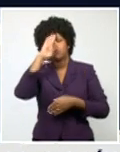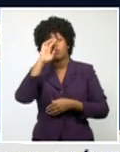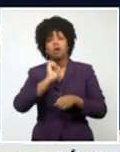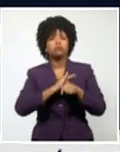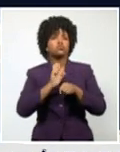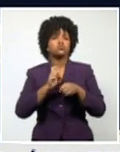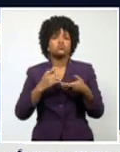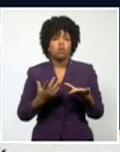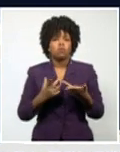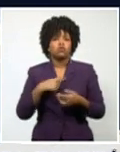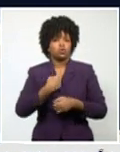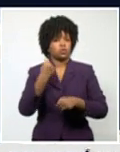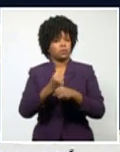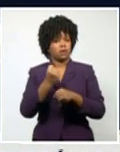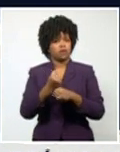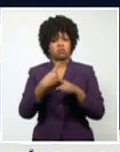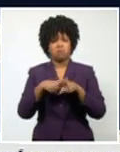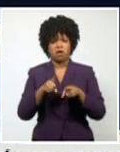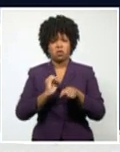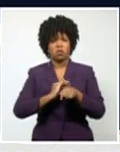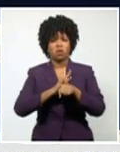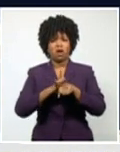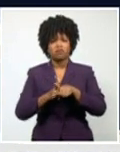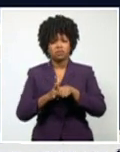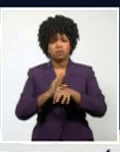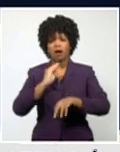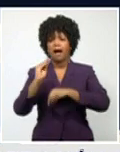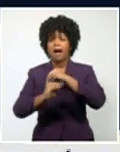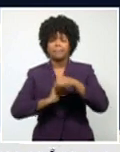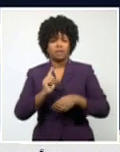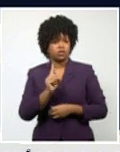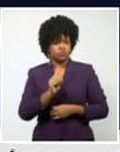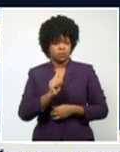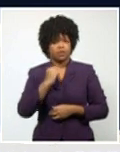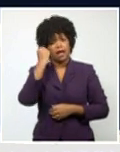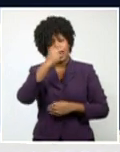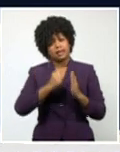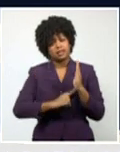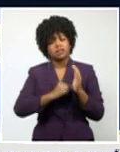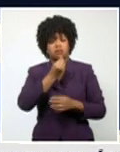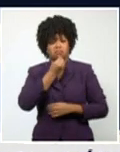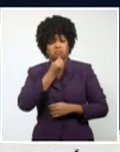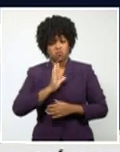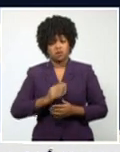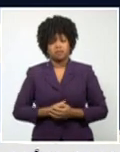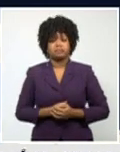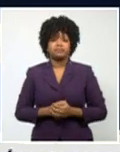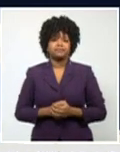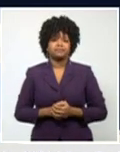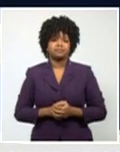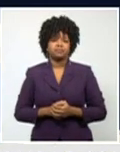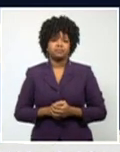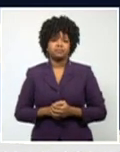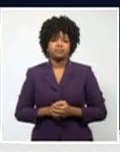decir que el virus haya mutado, es que son algunas características de este coronavirus, que